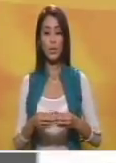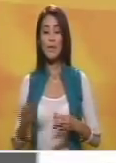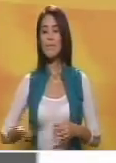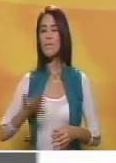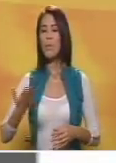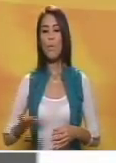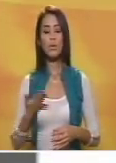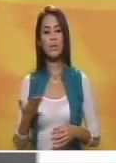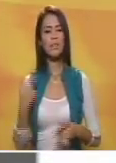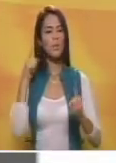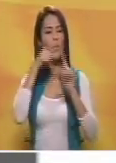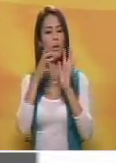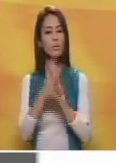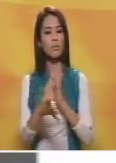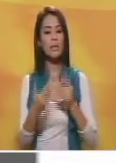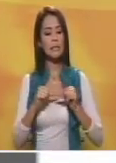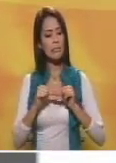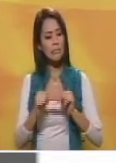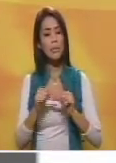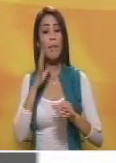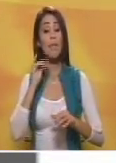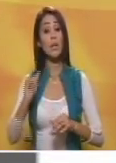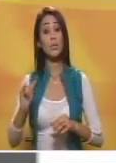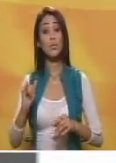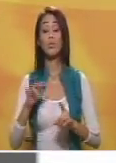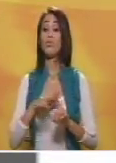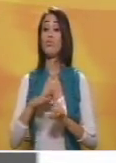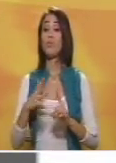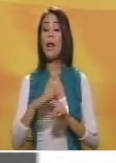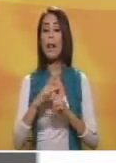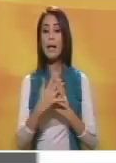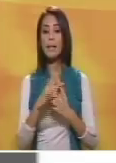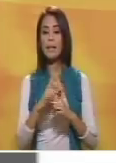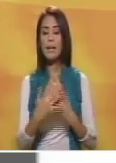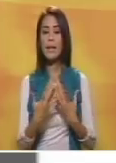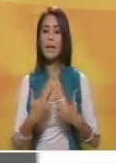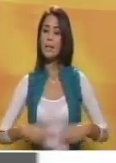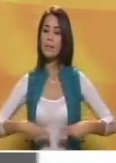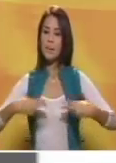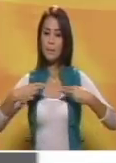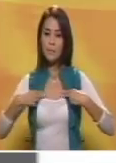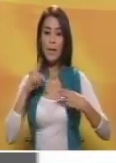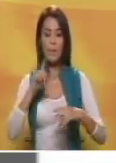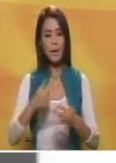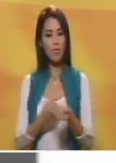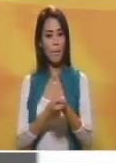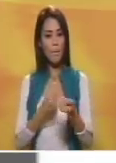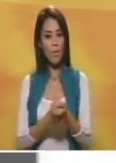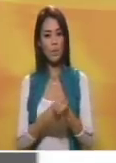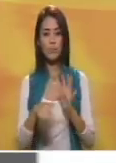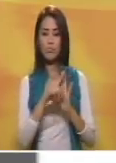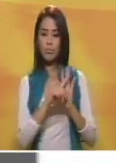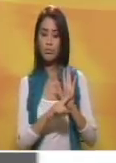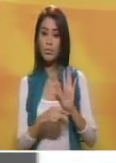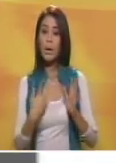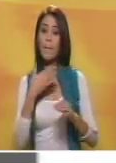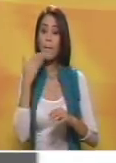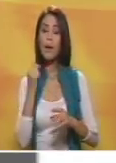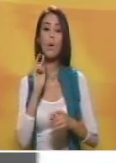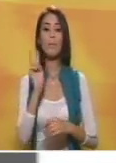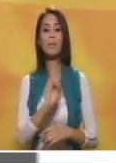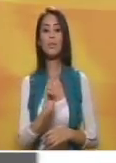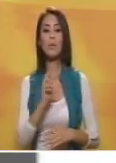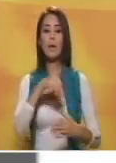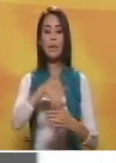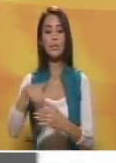nivel con el objetivo de seguir denunciando la crisis y buscar más apoyo para lograr las condiciones que permitan que en Venezuela se